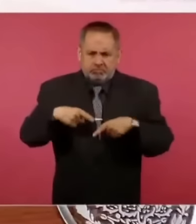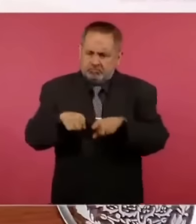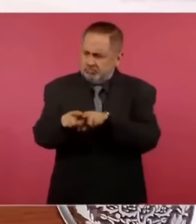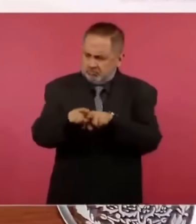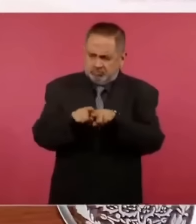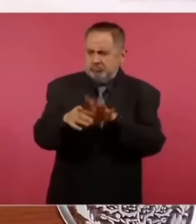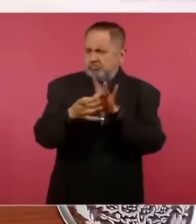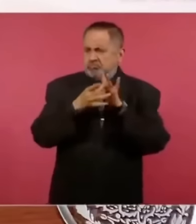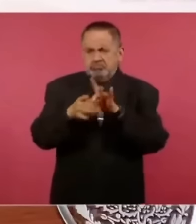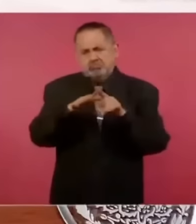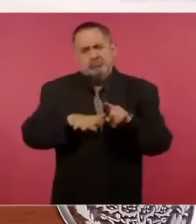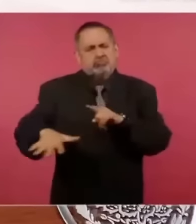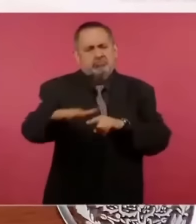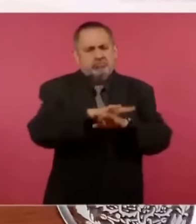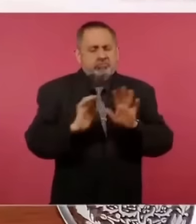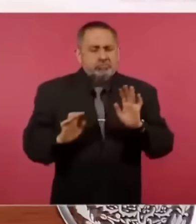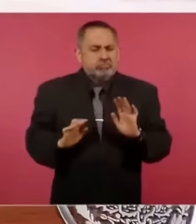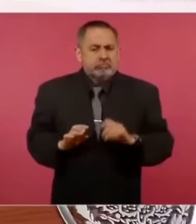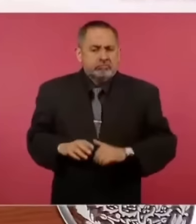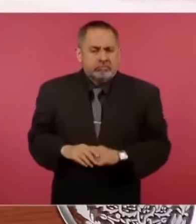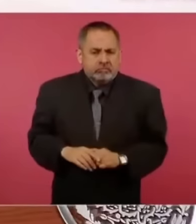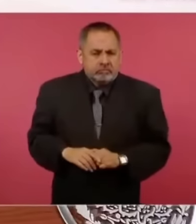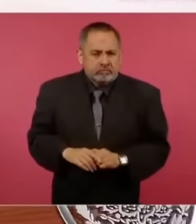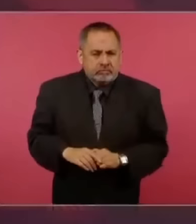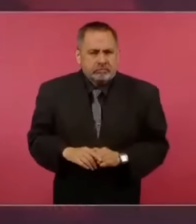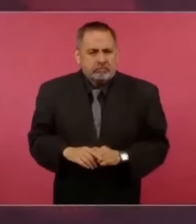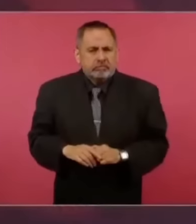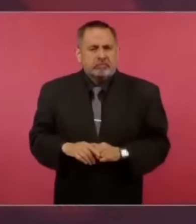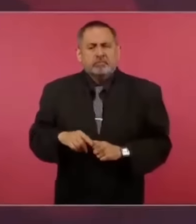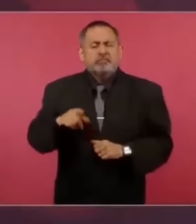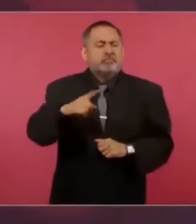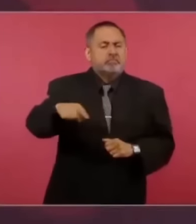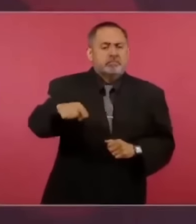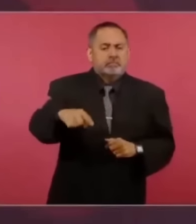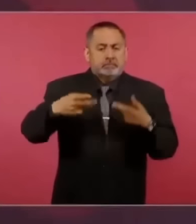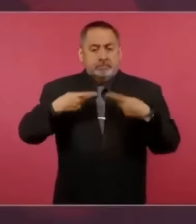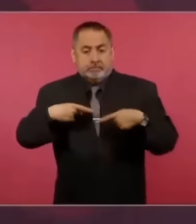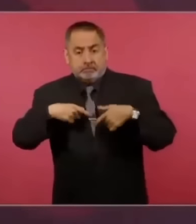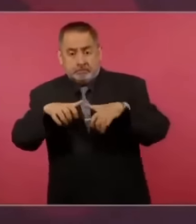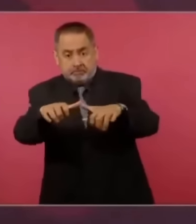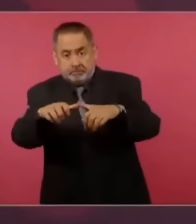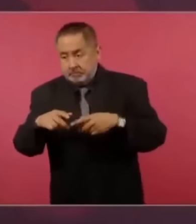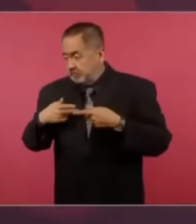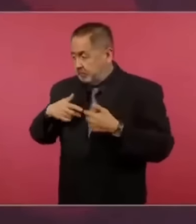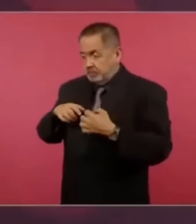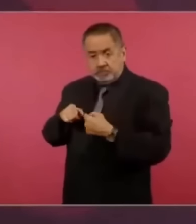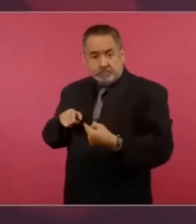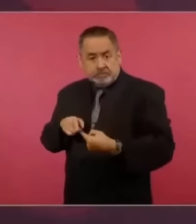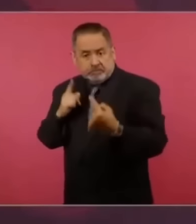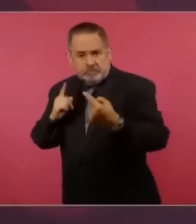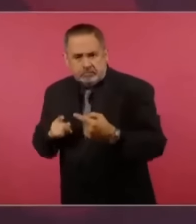hermanos. Esto no es un asunto de diferencias con el pueblo de Ecuador,